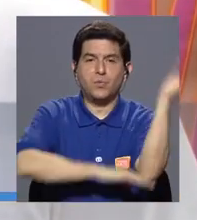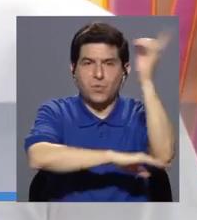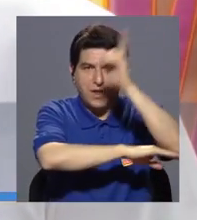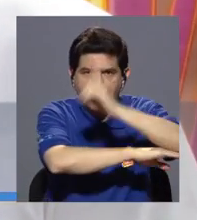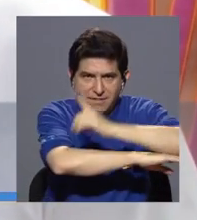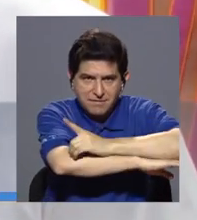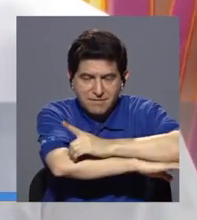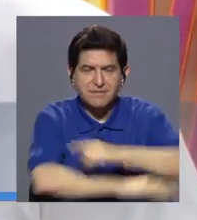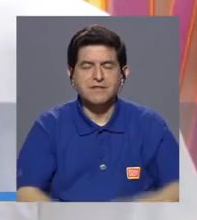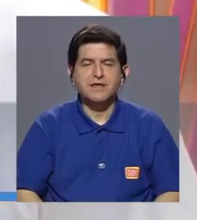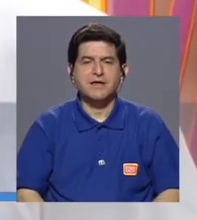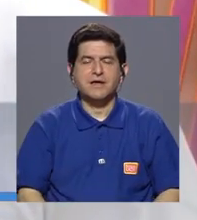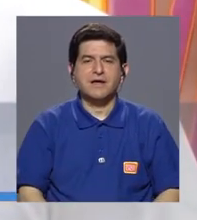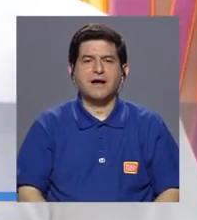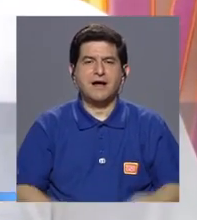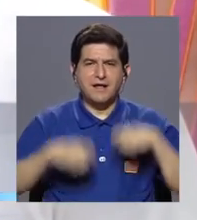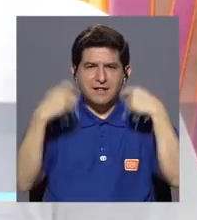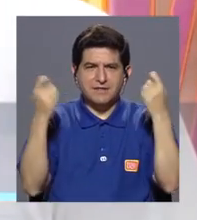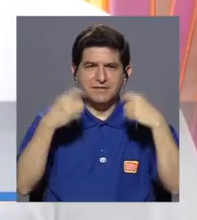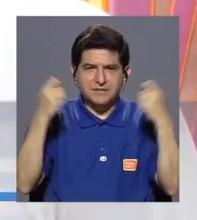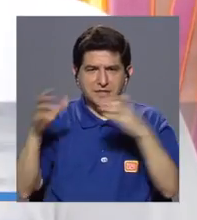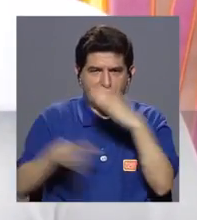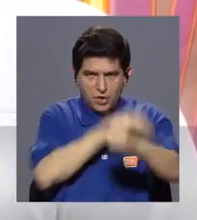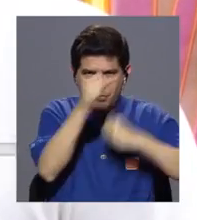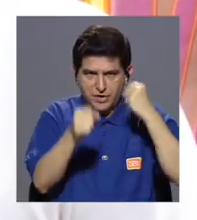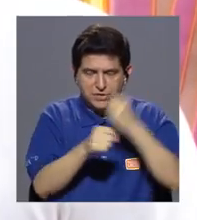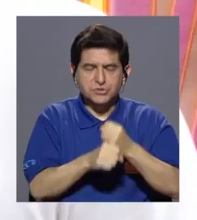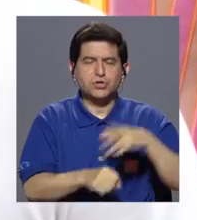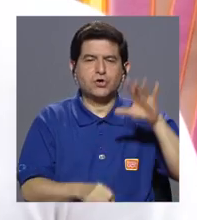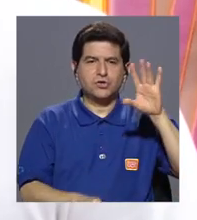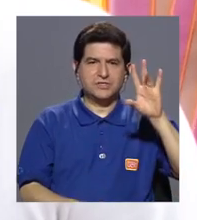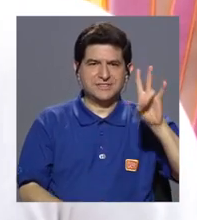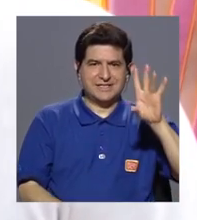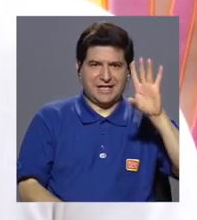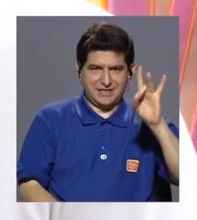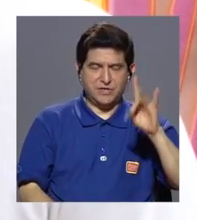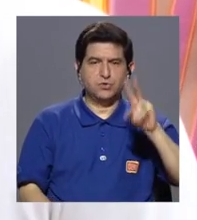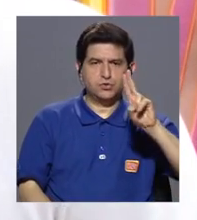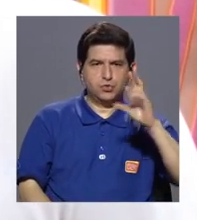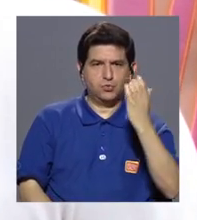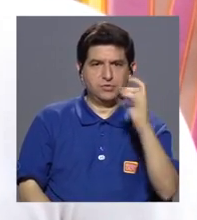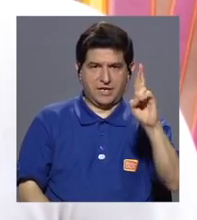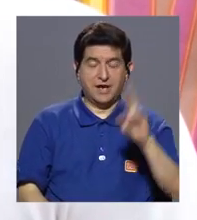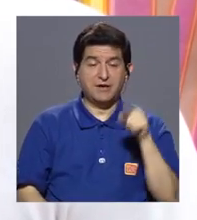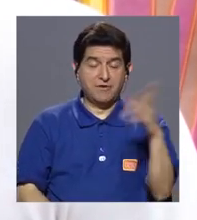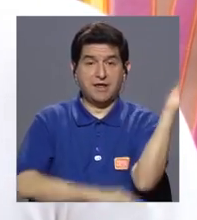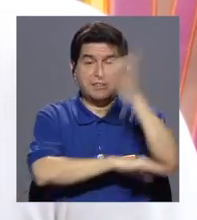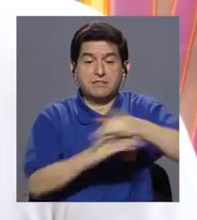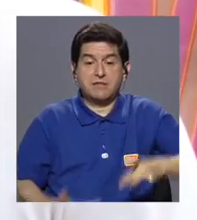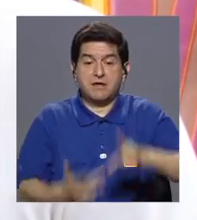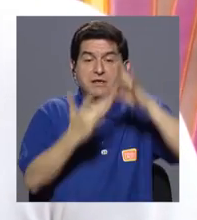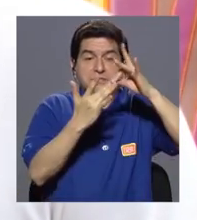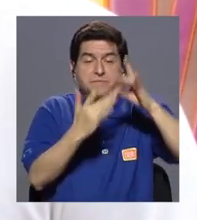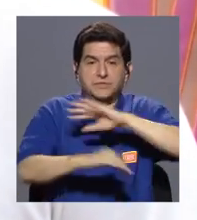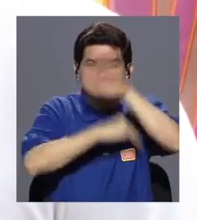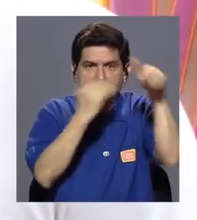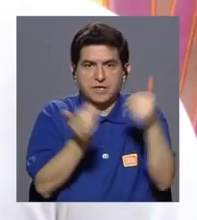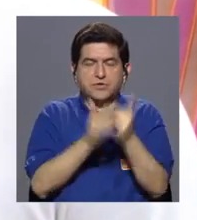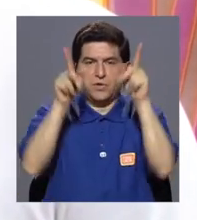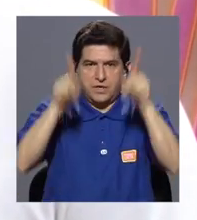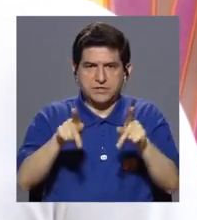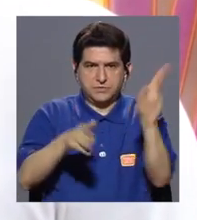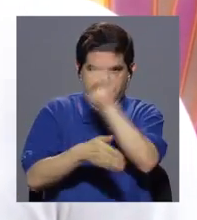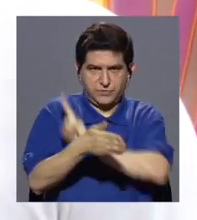fecha de aniversario de la Universidad de Costa Rica en su 78 aniversario. Yo creo que esa es una fecha muy, muy especial para todos